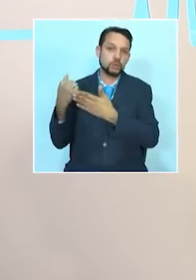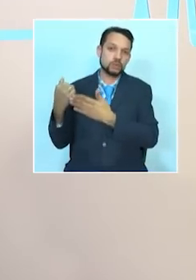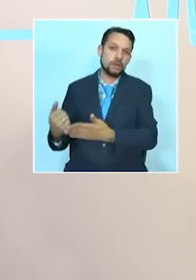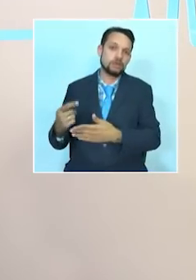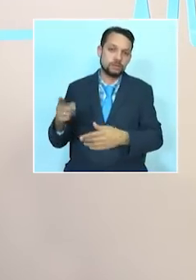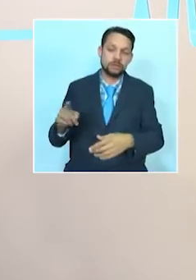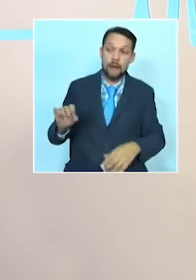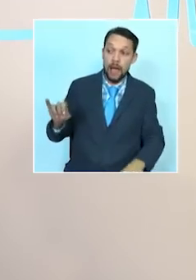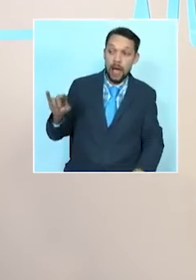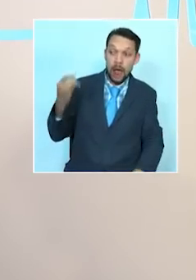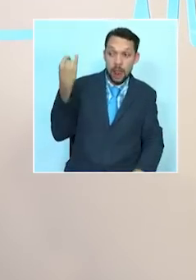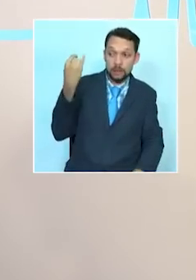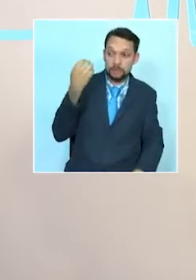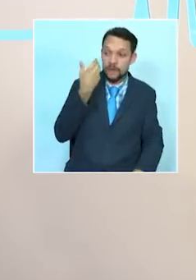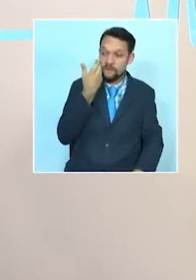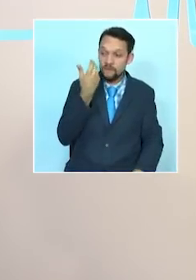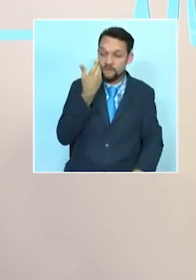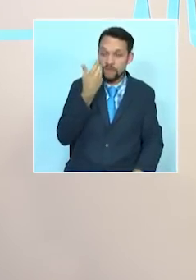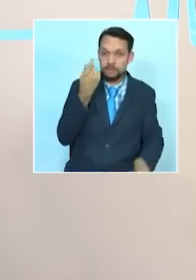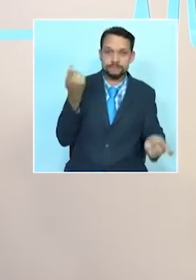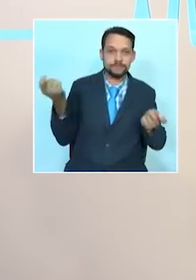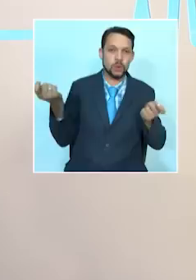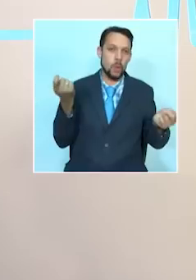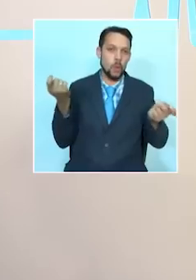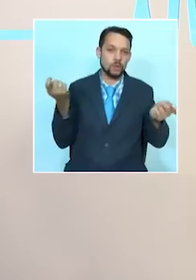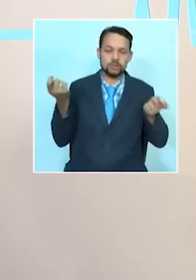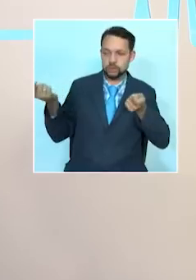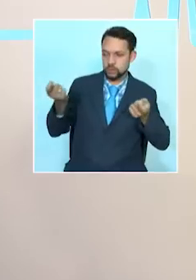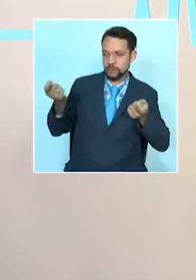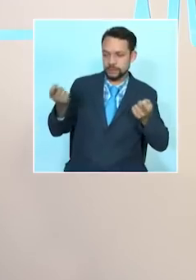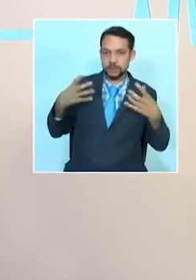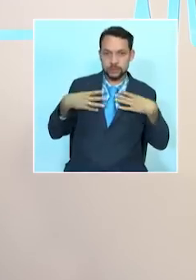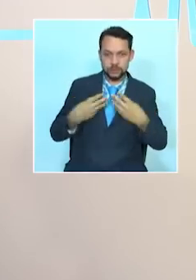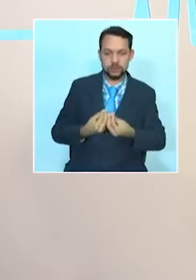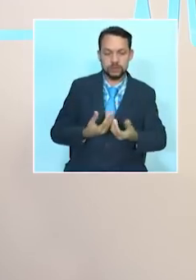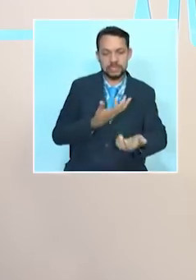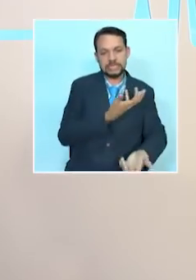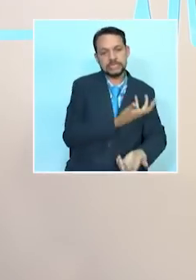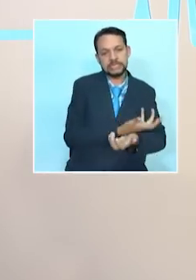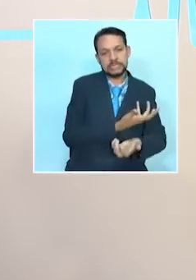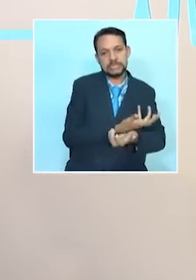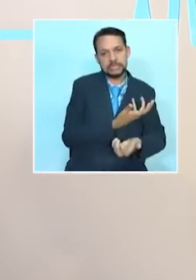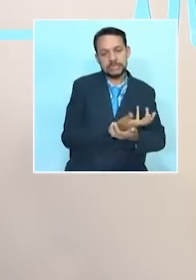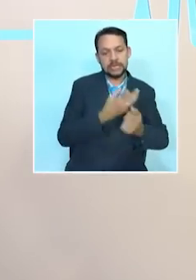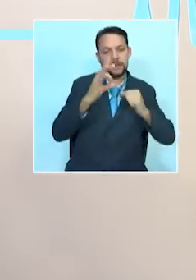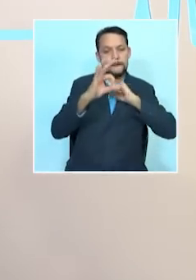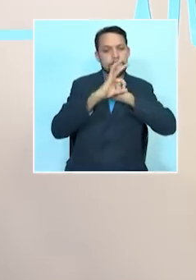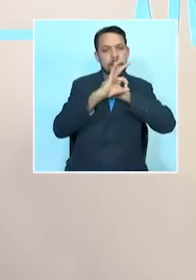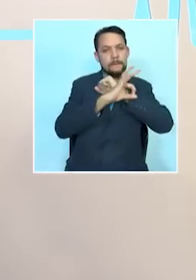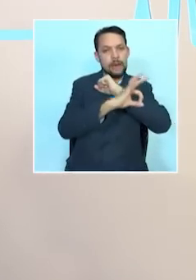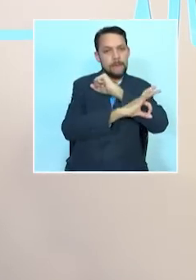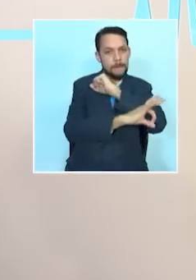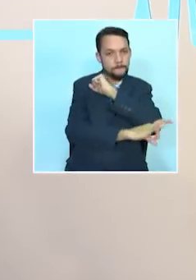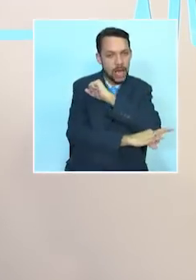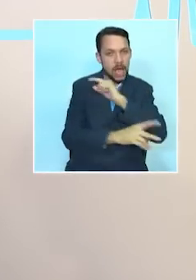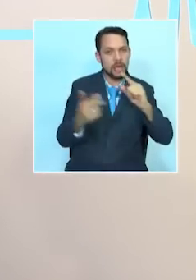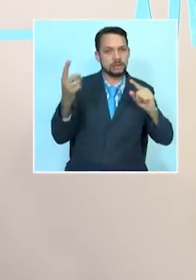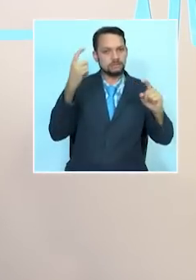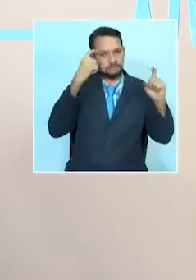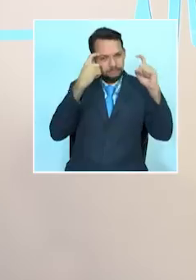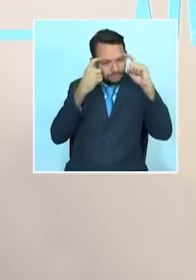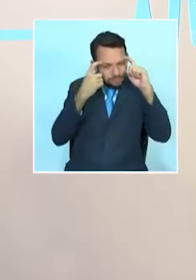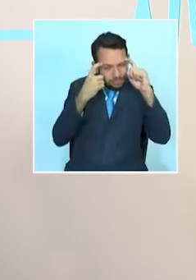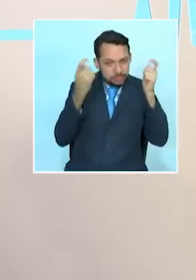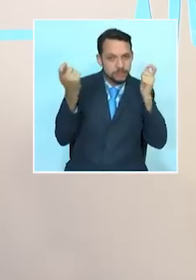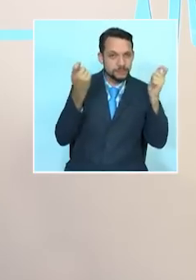enfermedad que viene Pues nosotros desde la parte científica le decimos neuropsico inmuno endocrinología Cómo todo empieza